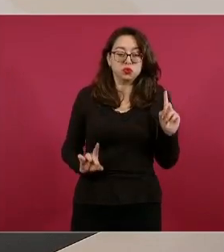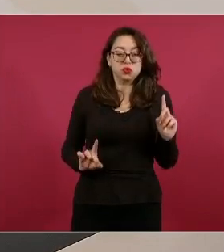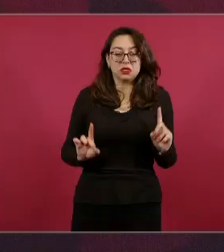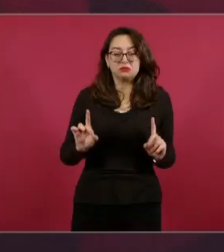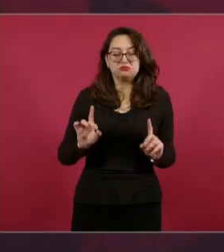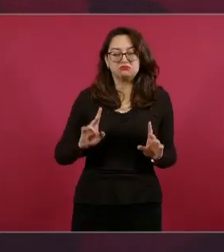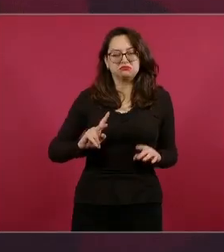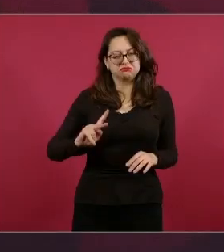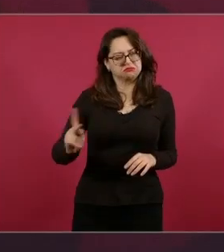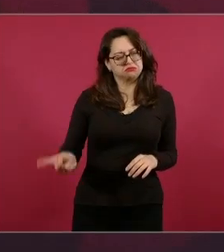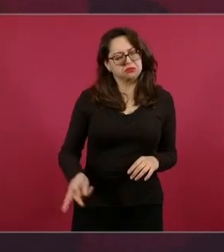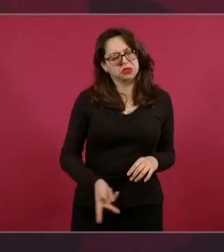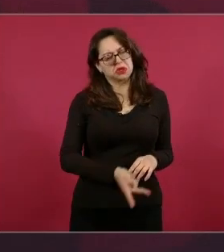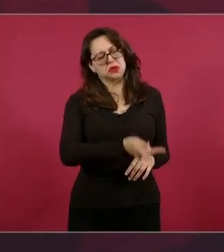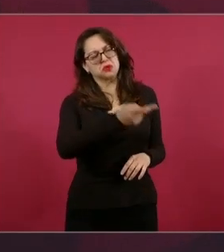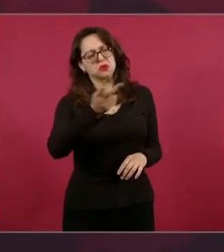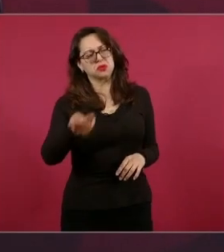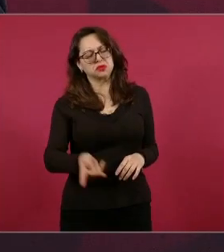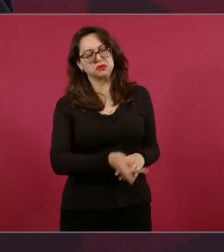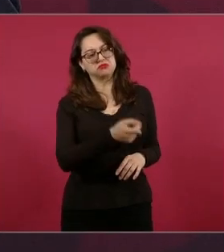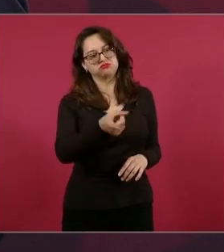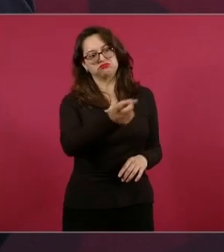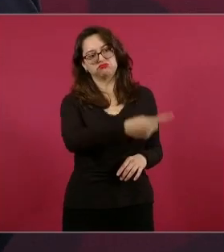los expertos